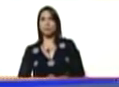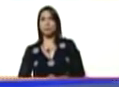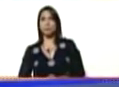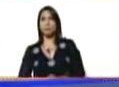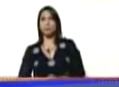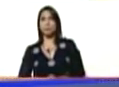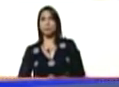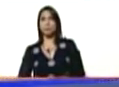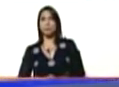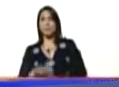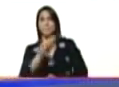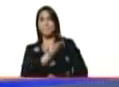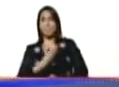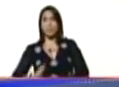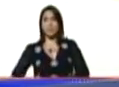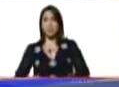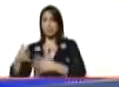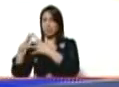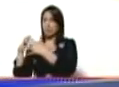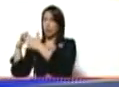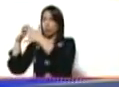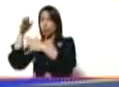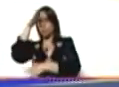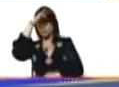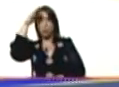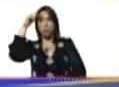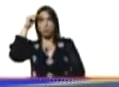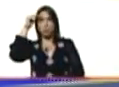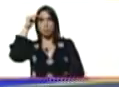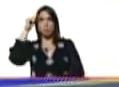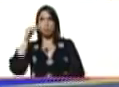el presidente de Estados Unidos, Donald Trump.